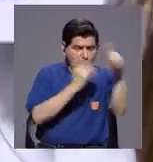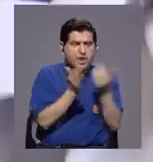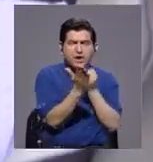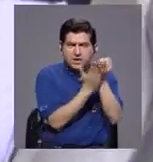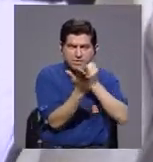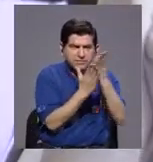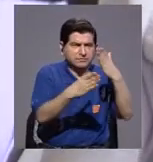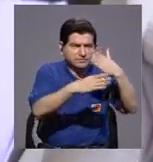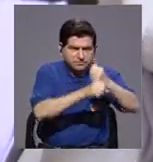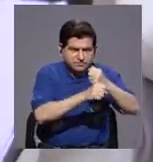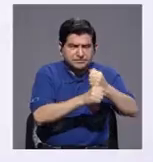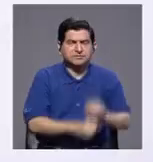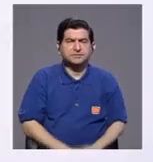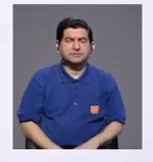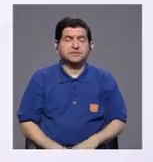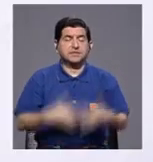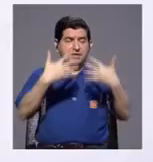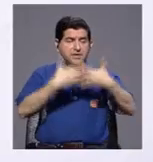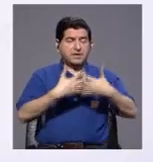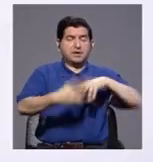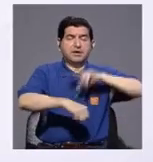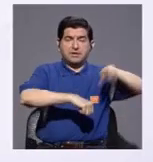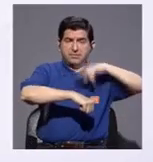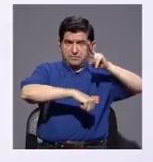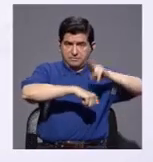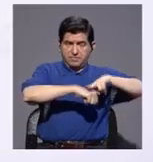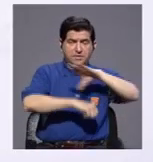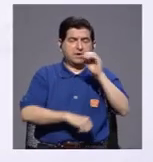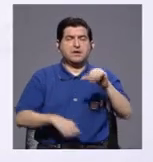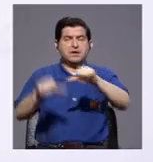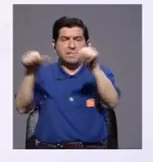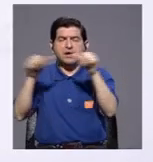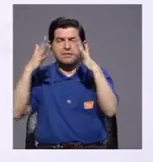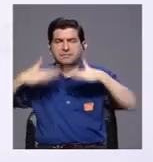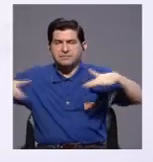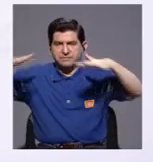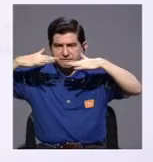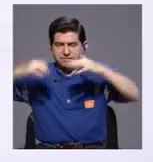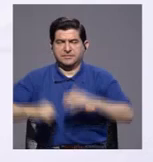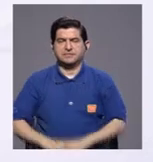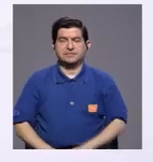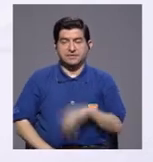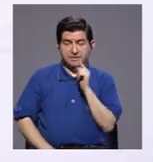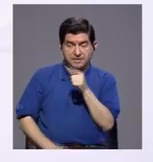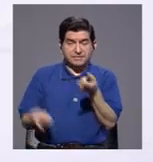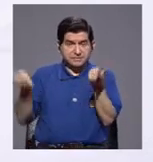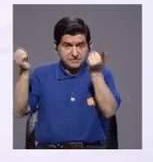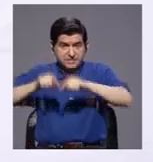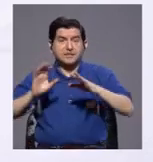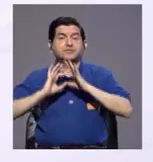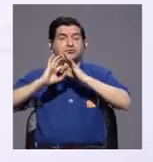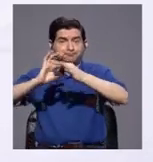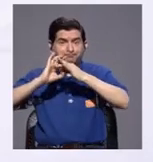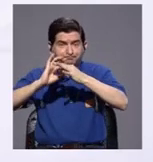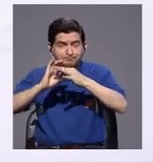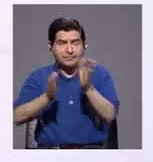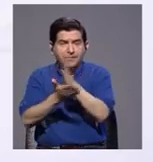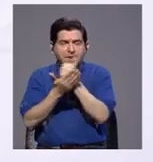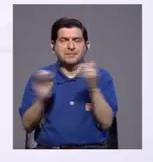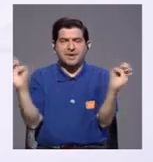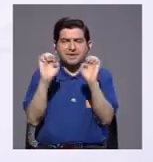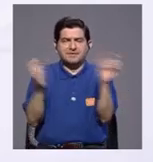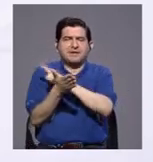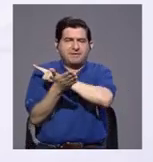investigaciones que se realizan en empresas a nivel nacional y el sector ambiental que el sector ambiental está muy relacionado con la parte de